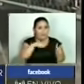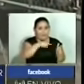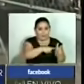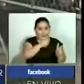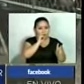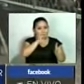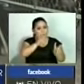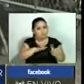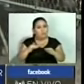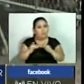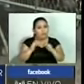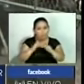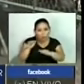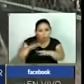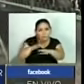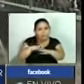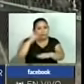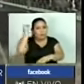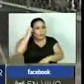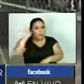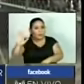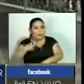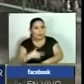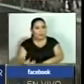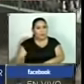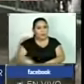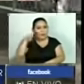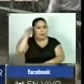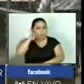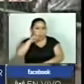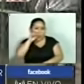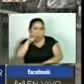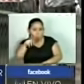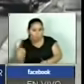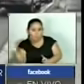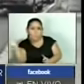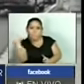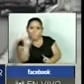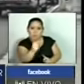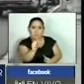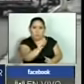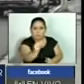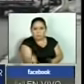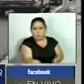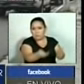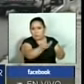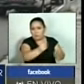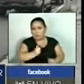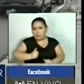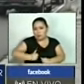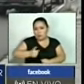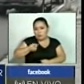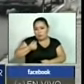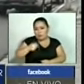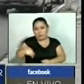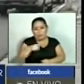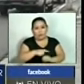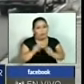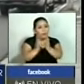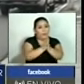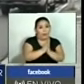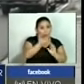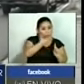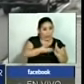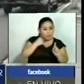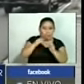al llamado del presidente de la República sobre el uso de la fuerza letal, que autorizó a los miembros de cuerpos de seguridad, pidiendo que toda acción